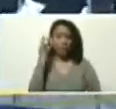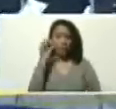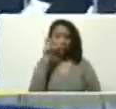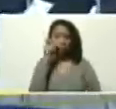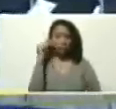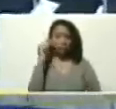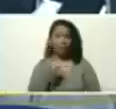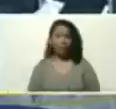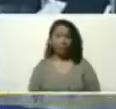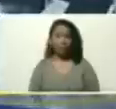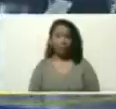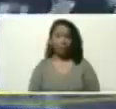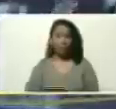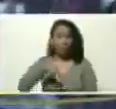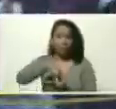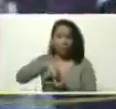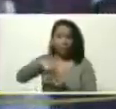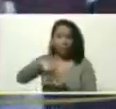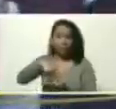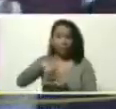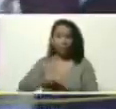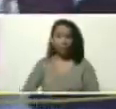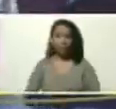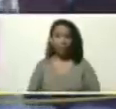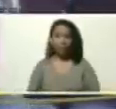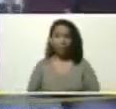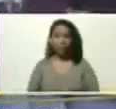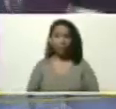señores. ¡Adiscre! ¡Chum!